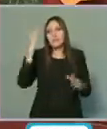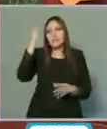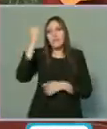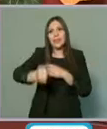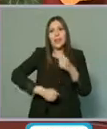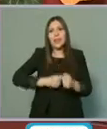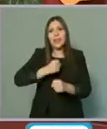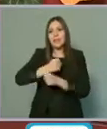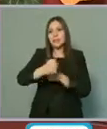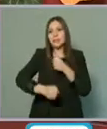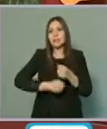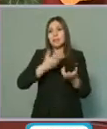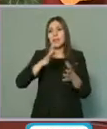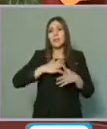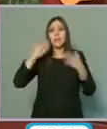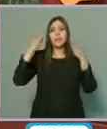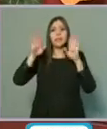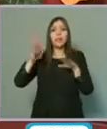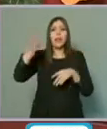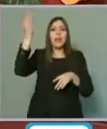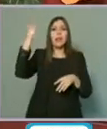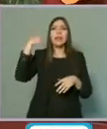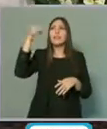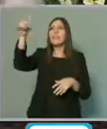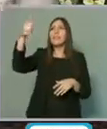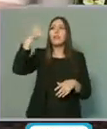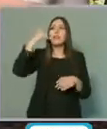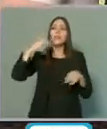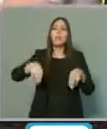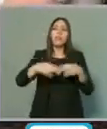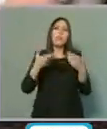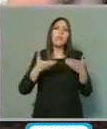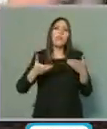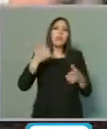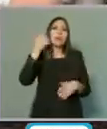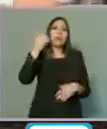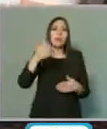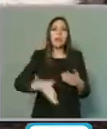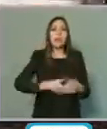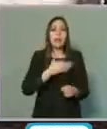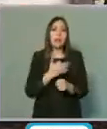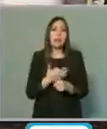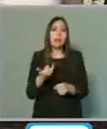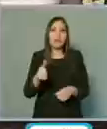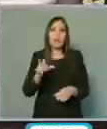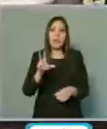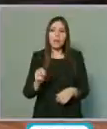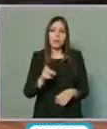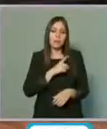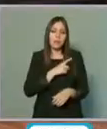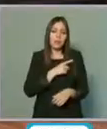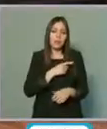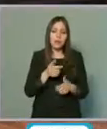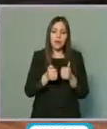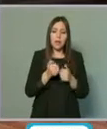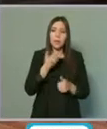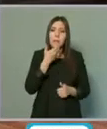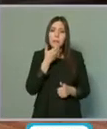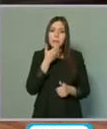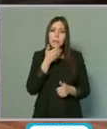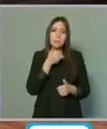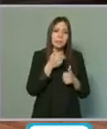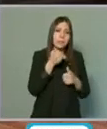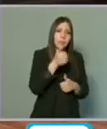los está, 9 claro. años me ponía a hacer yo bromas ahí en la calle y le hablaba a quien fuera. ¿verdad? Ahora ya son, pues, mensajitos de voz, Claro. ¿no? O